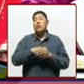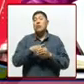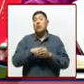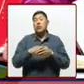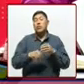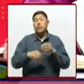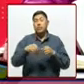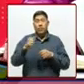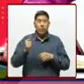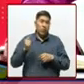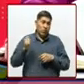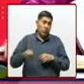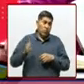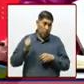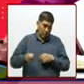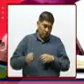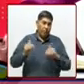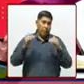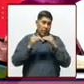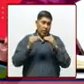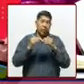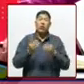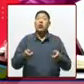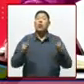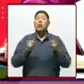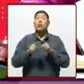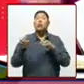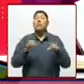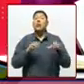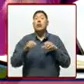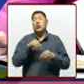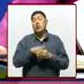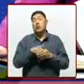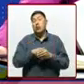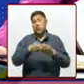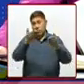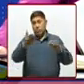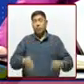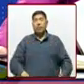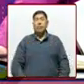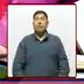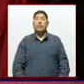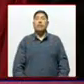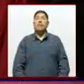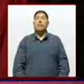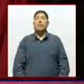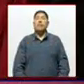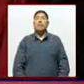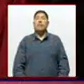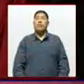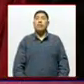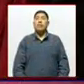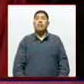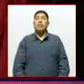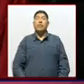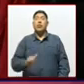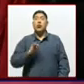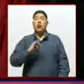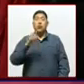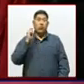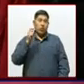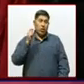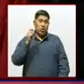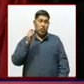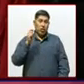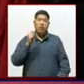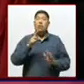a las elecciones judiciales. ¿Cuándo se llevarán a cabo estos comicios? Escuchemos. Y he sido testigo de